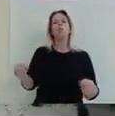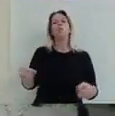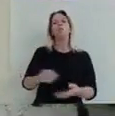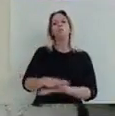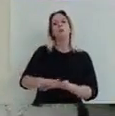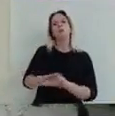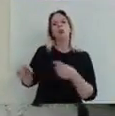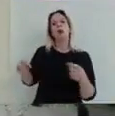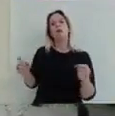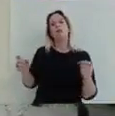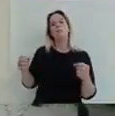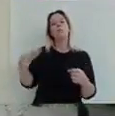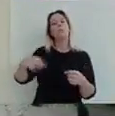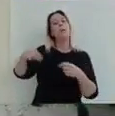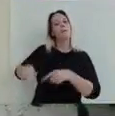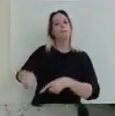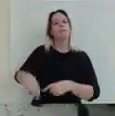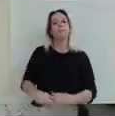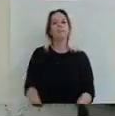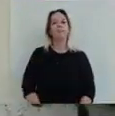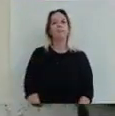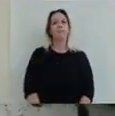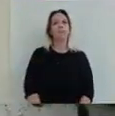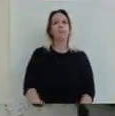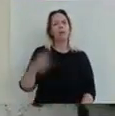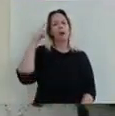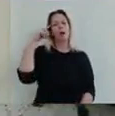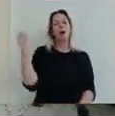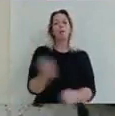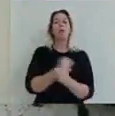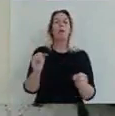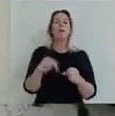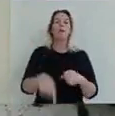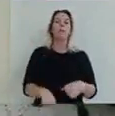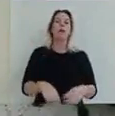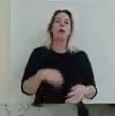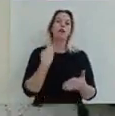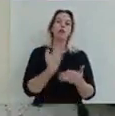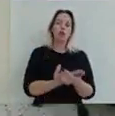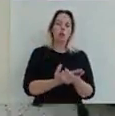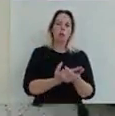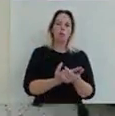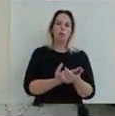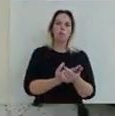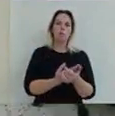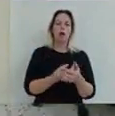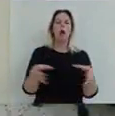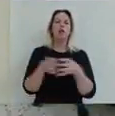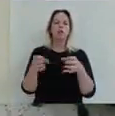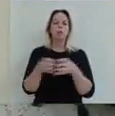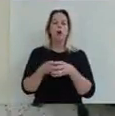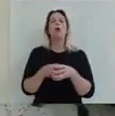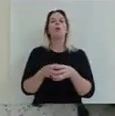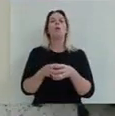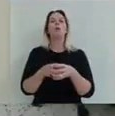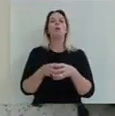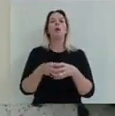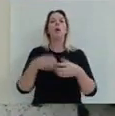por unanimidad. Nota del Grupo Camioneros Unidos, solicitando reunión para coordinar detalles de operatividad